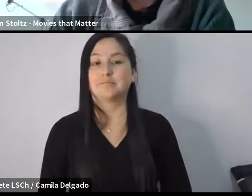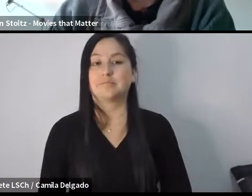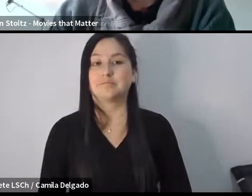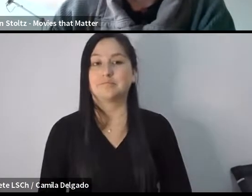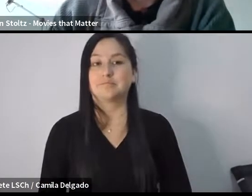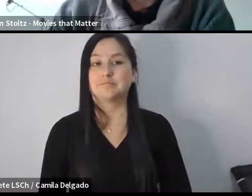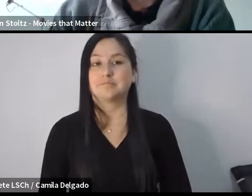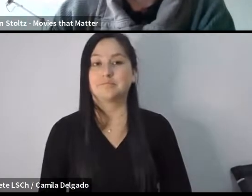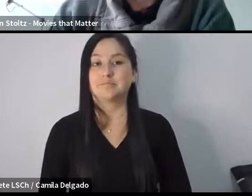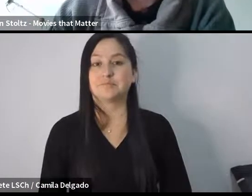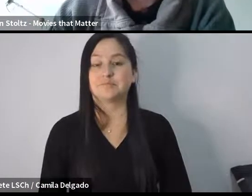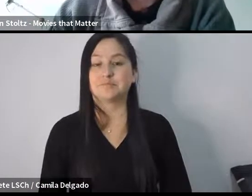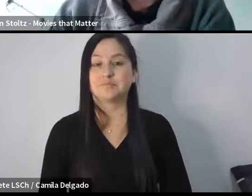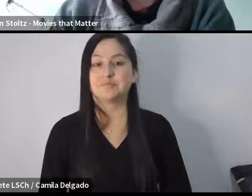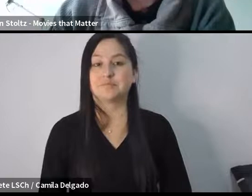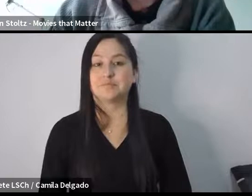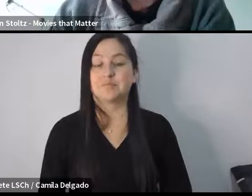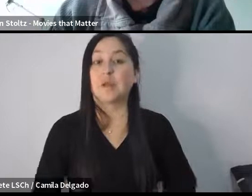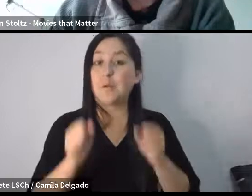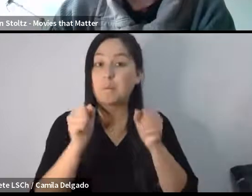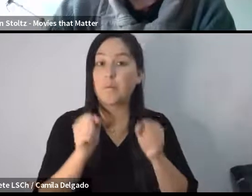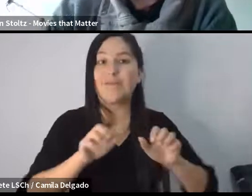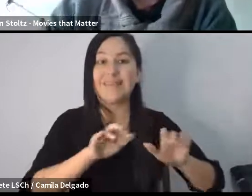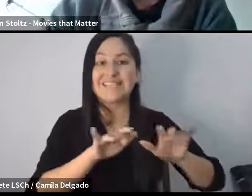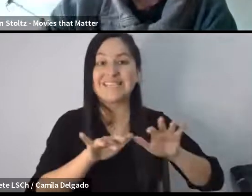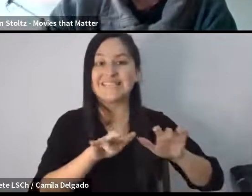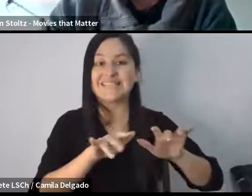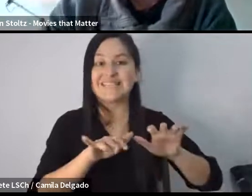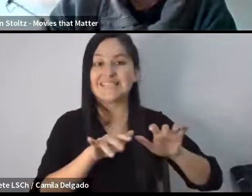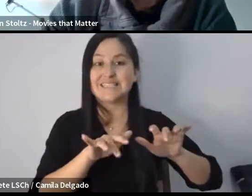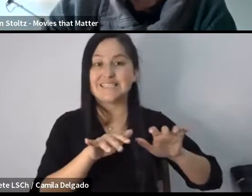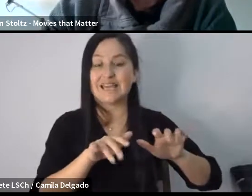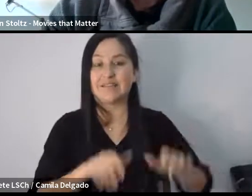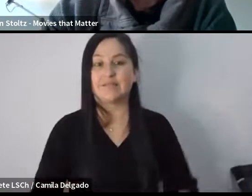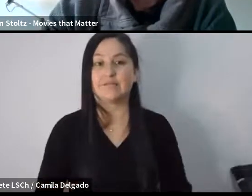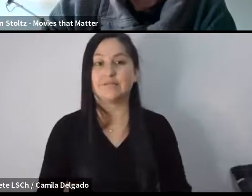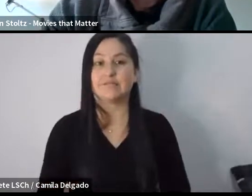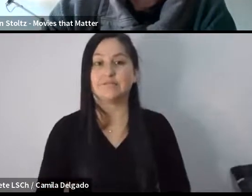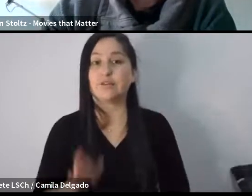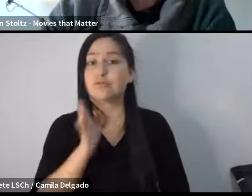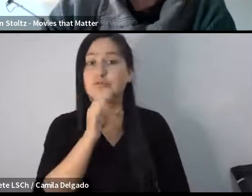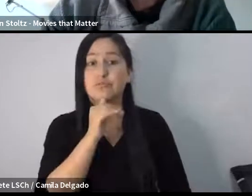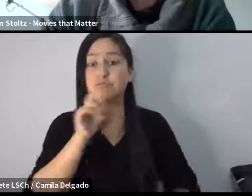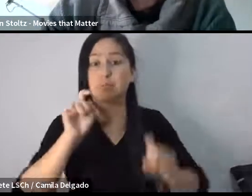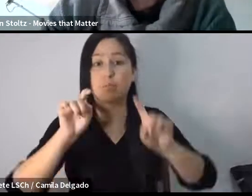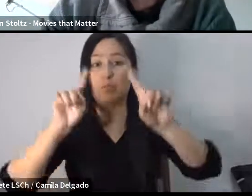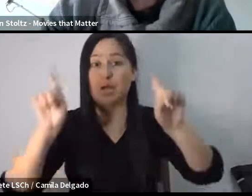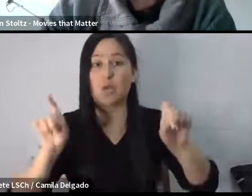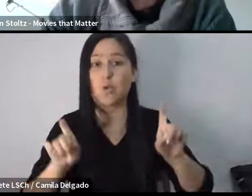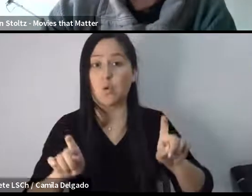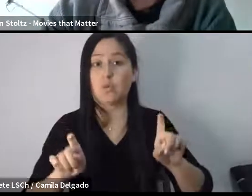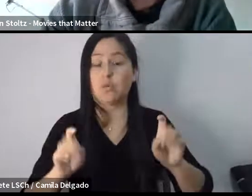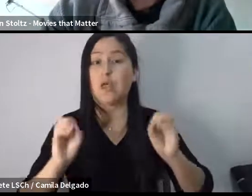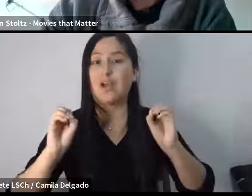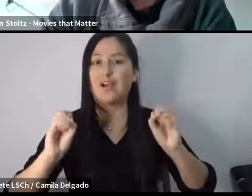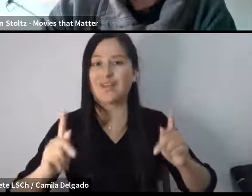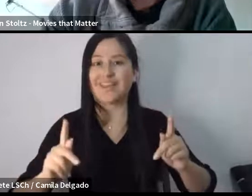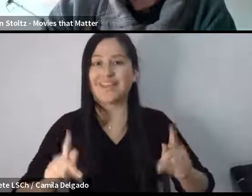Pueden hacerlo a través del chat. Aquí está. No tenemos preguntas, dicen desde Conecta. Ok, muchas